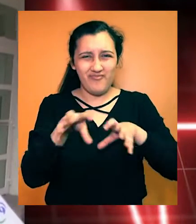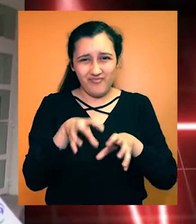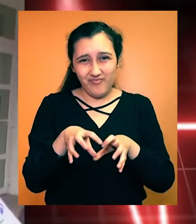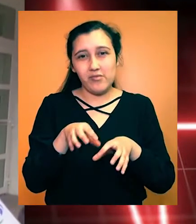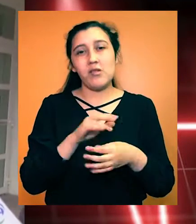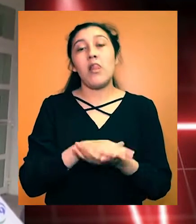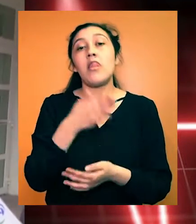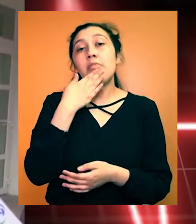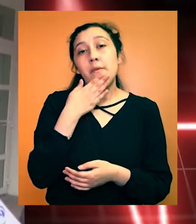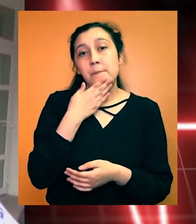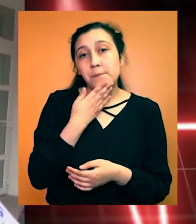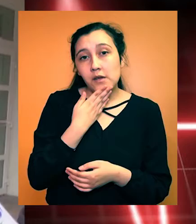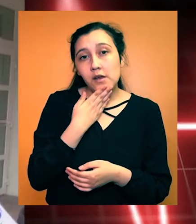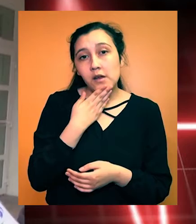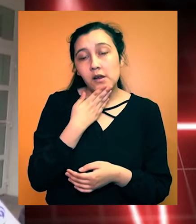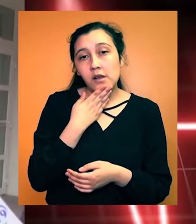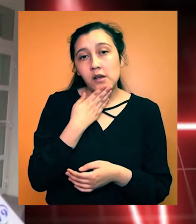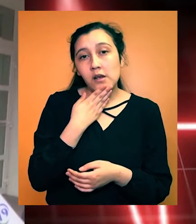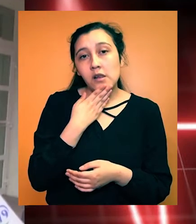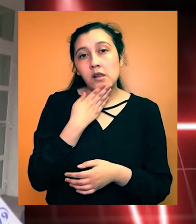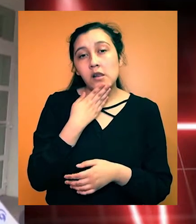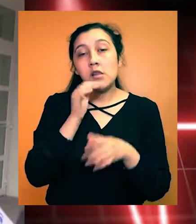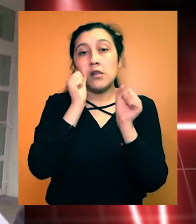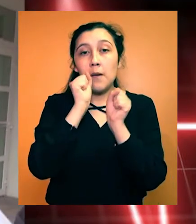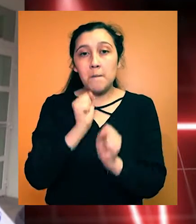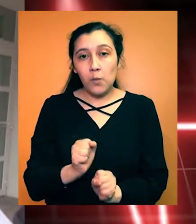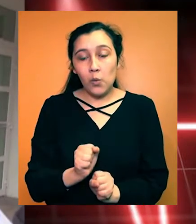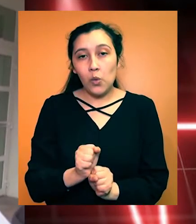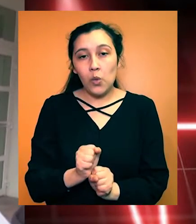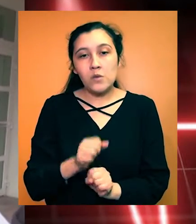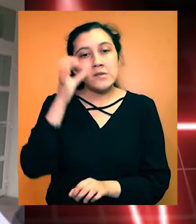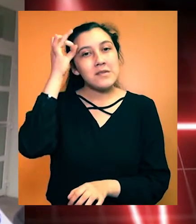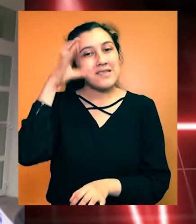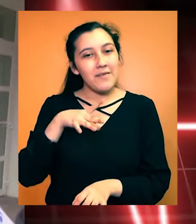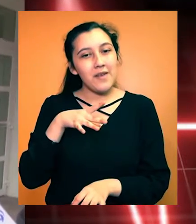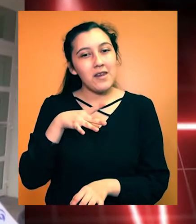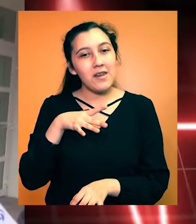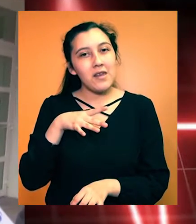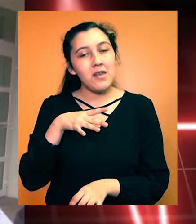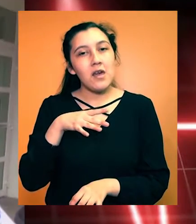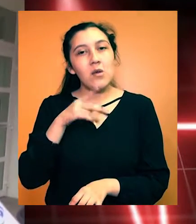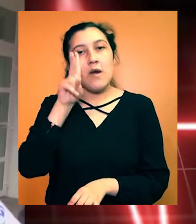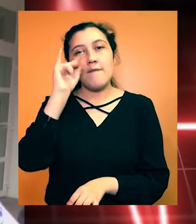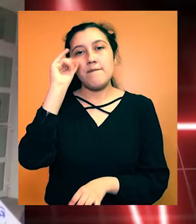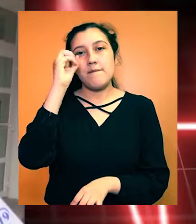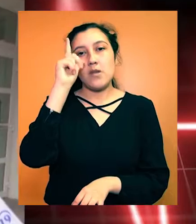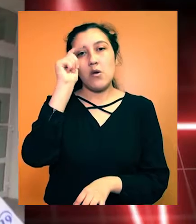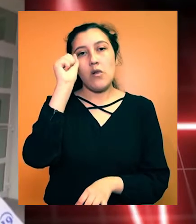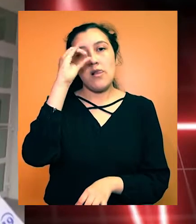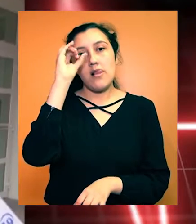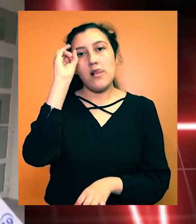y por otra parte también se pudo descartar científicamente la existencia de una violación. Y en este punto quiero